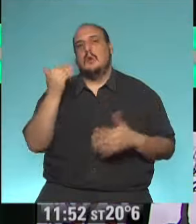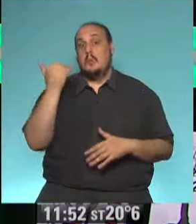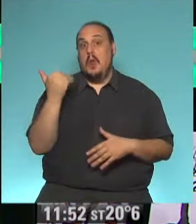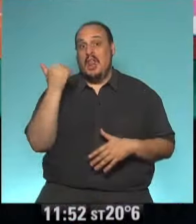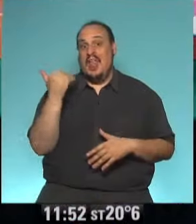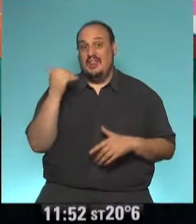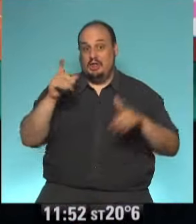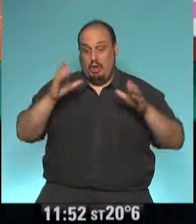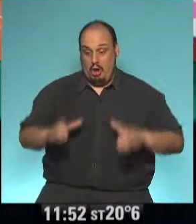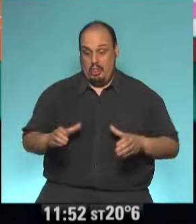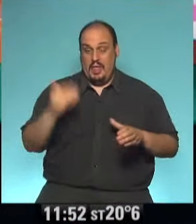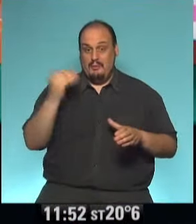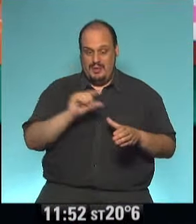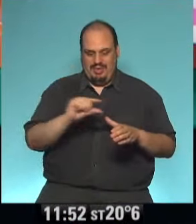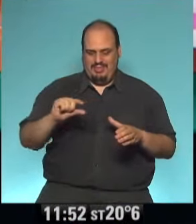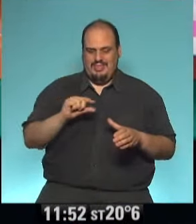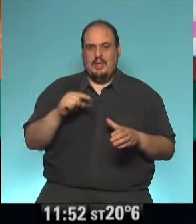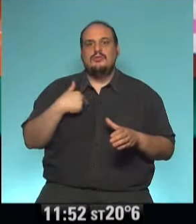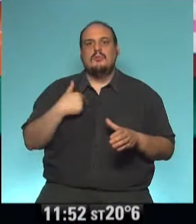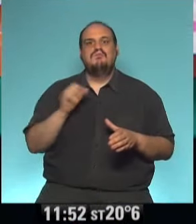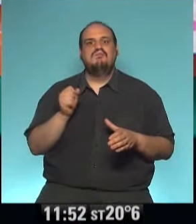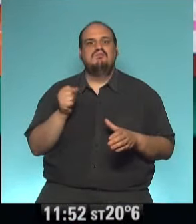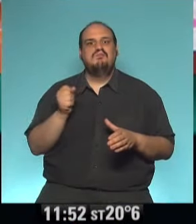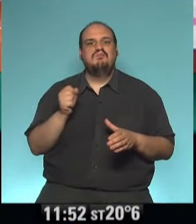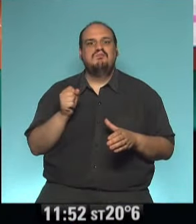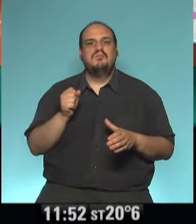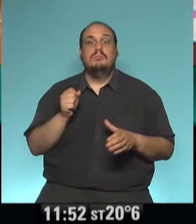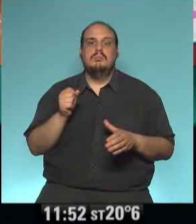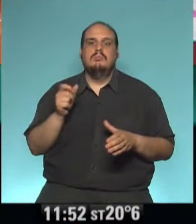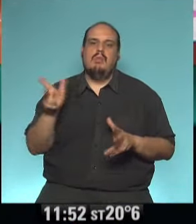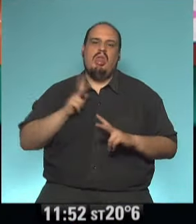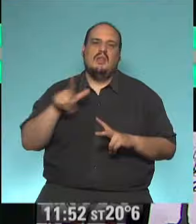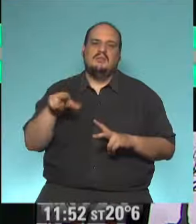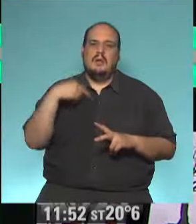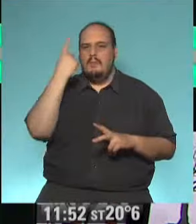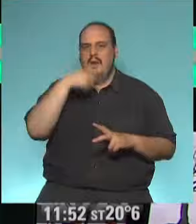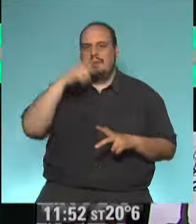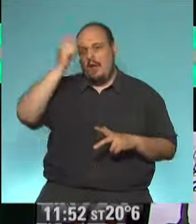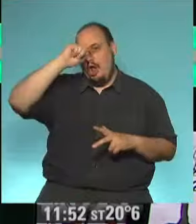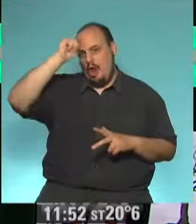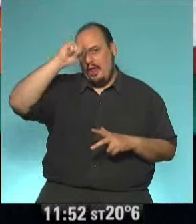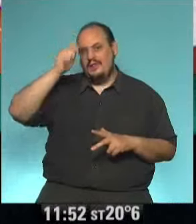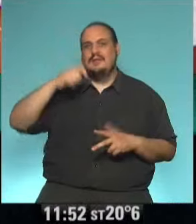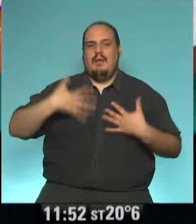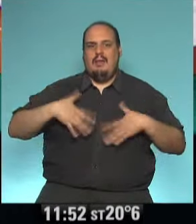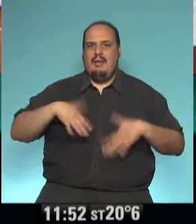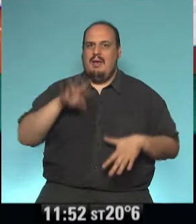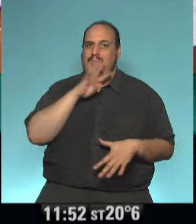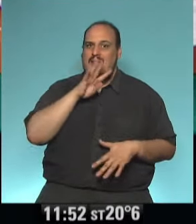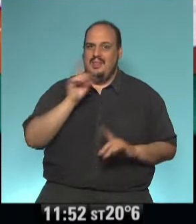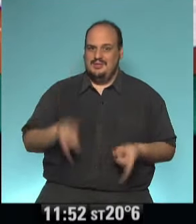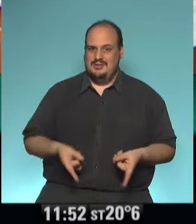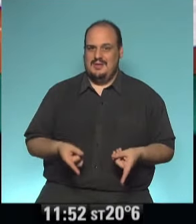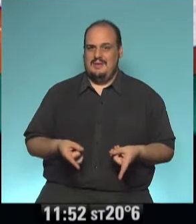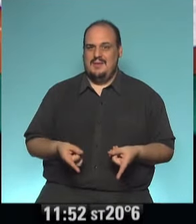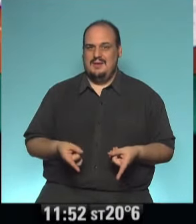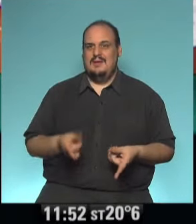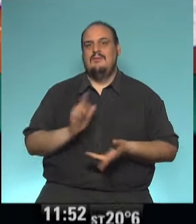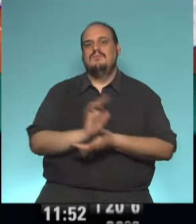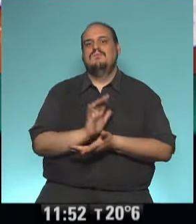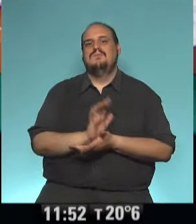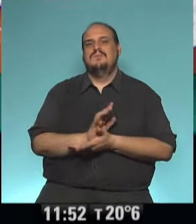torta? Ahí está. Yo, por ejemplo, tengo este que hoy decían que se parece a mí. Porque también tiene la gorrita, está de amarillo y bueno... Este es como mi